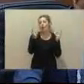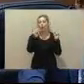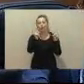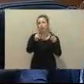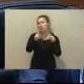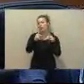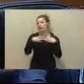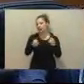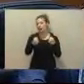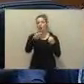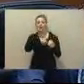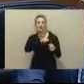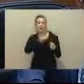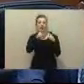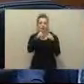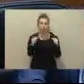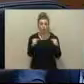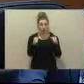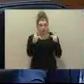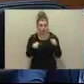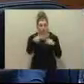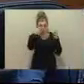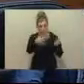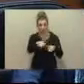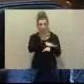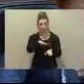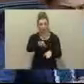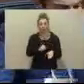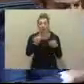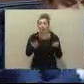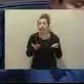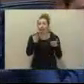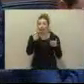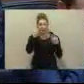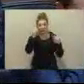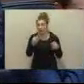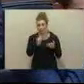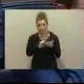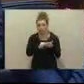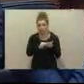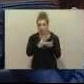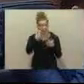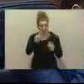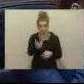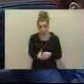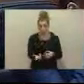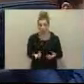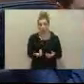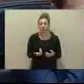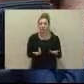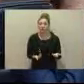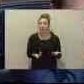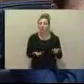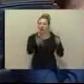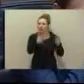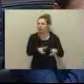en Asturias y allí donde ustedes gobiernan. Lo que pasa es que muchas veces la realidad niega esa afirmación. A ustedes no les